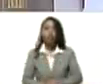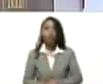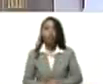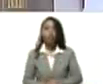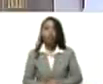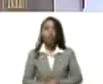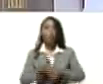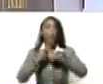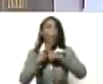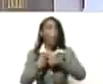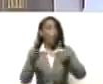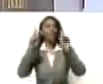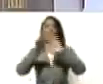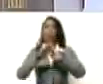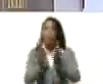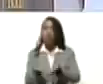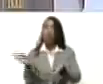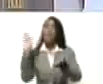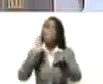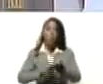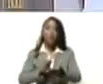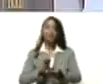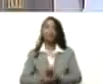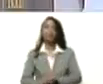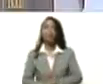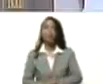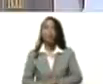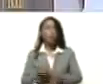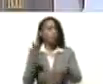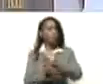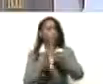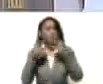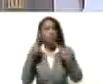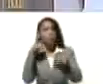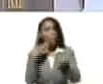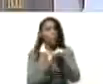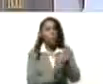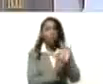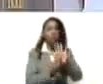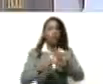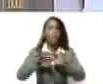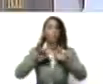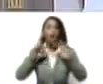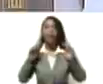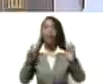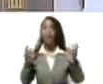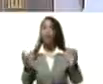otro mundo ha surgido sobre todo se ha demostrado en pandemia